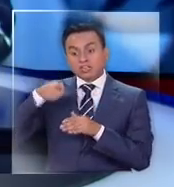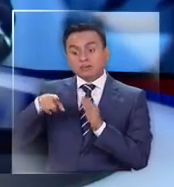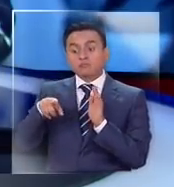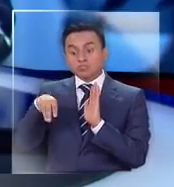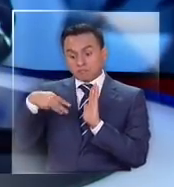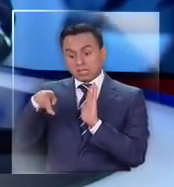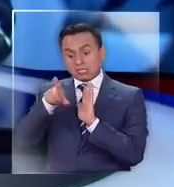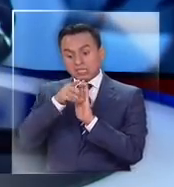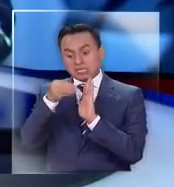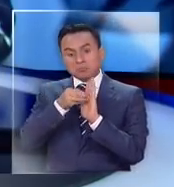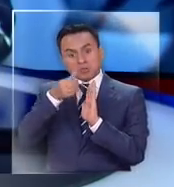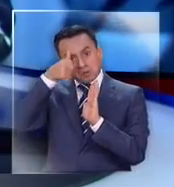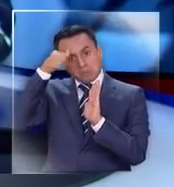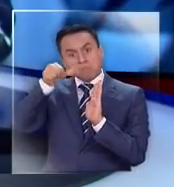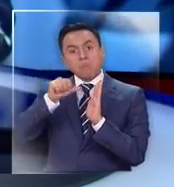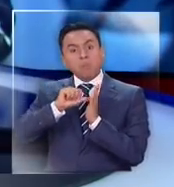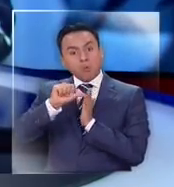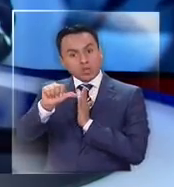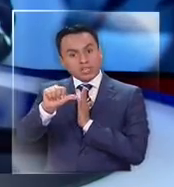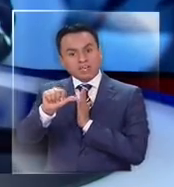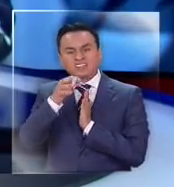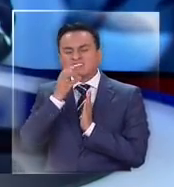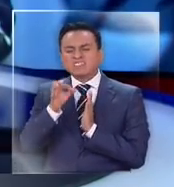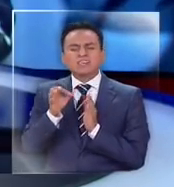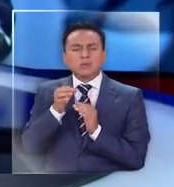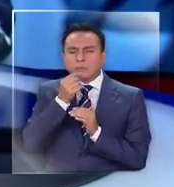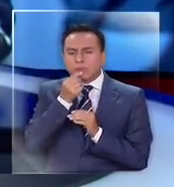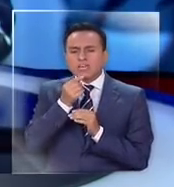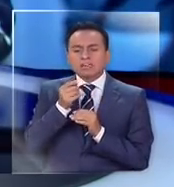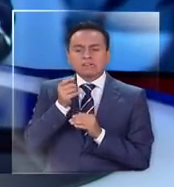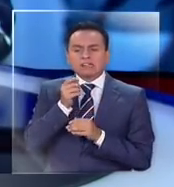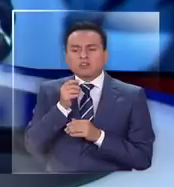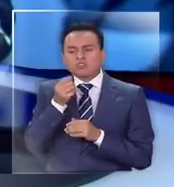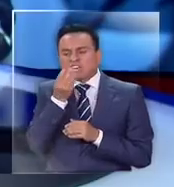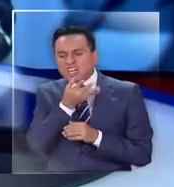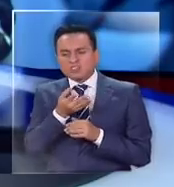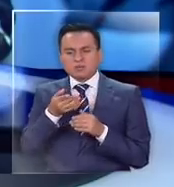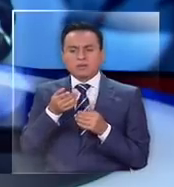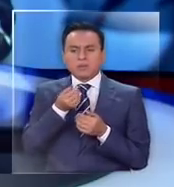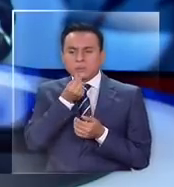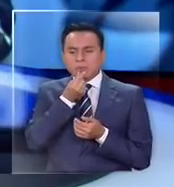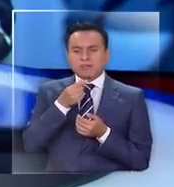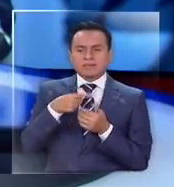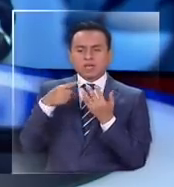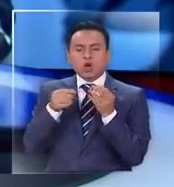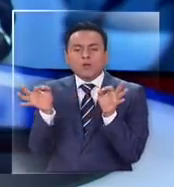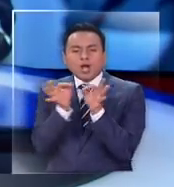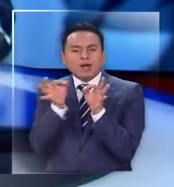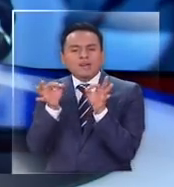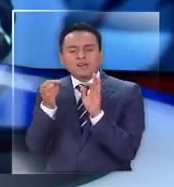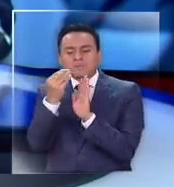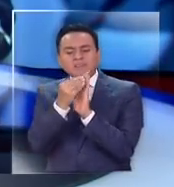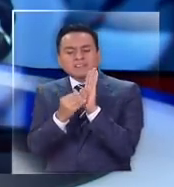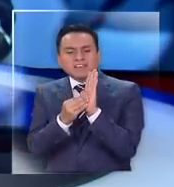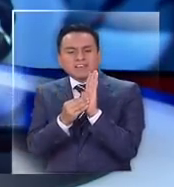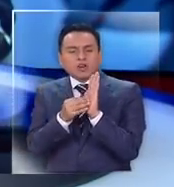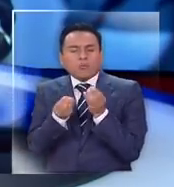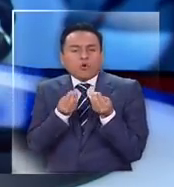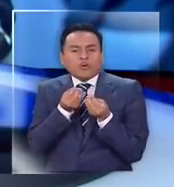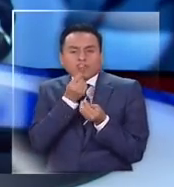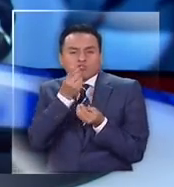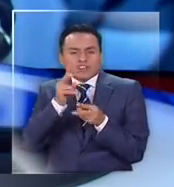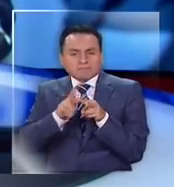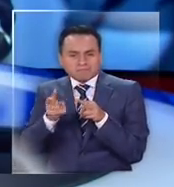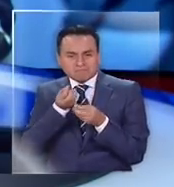conducta a través de multas. Silbidos, gestos obscenos, piropos, en fin. Le explicamos cómo va a operar la medida y de qué forma se puede hacer las